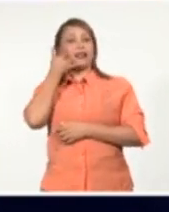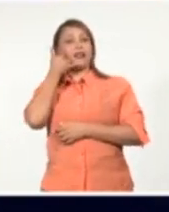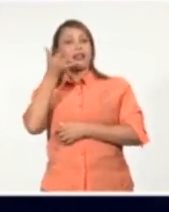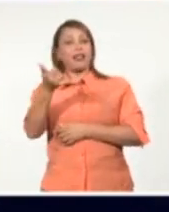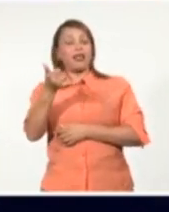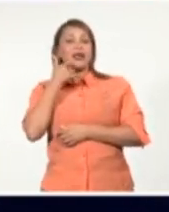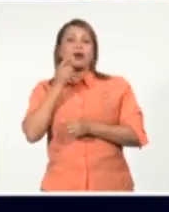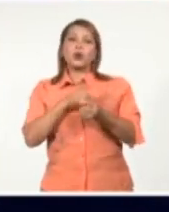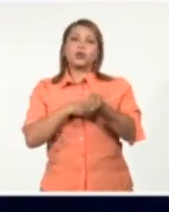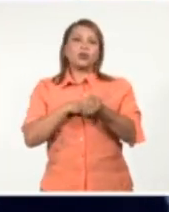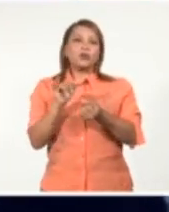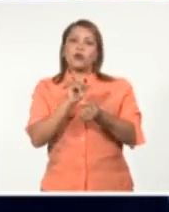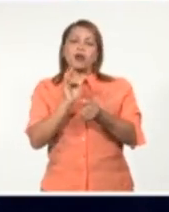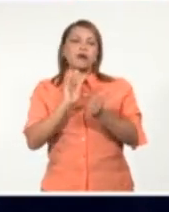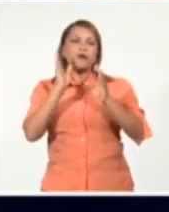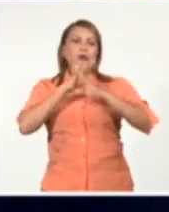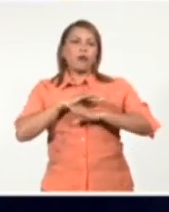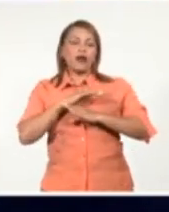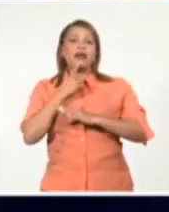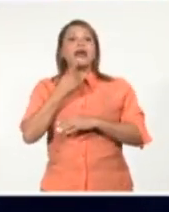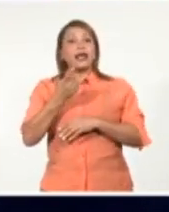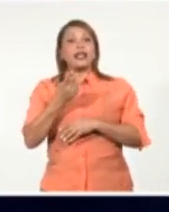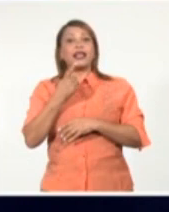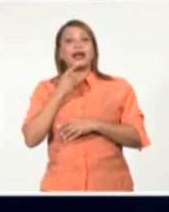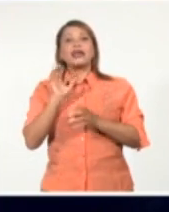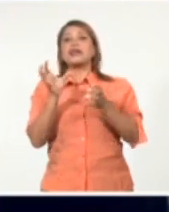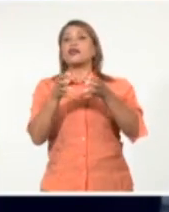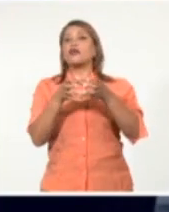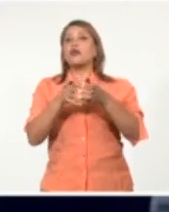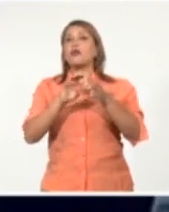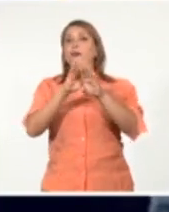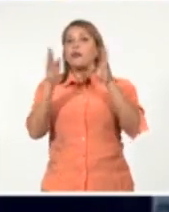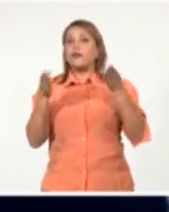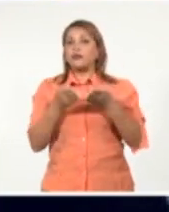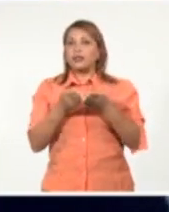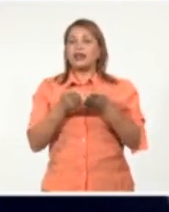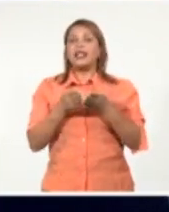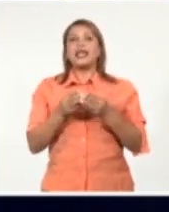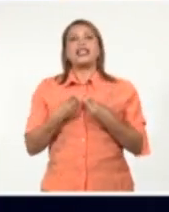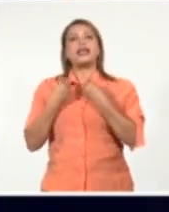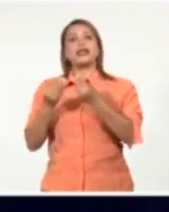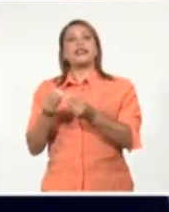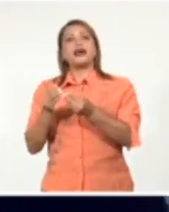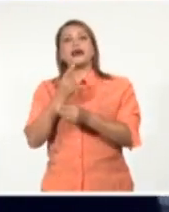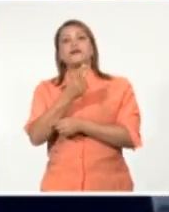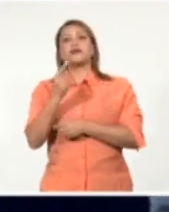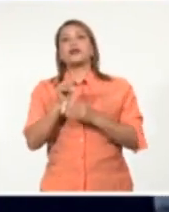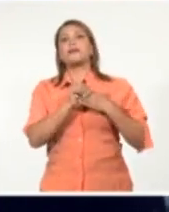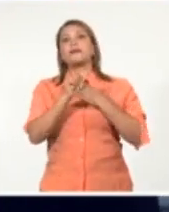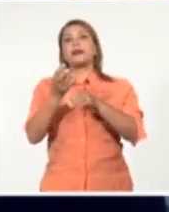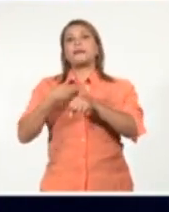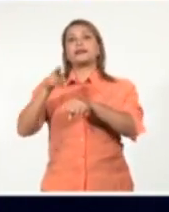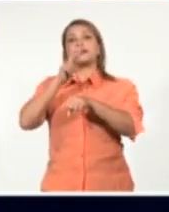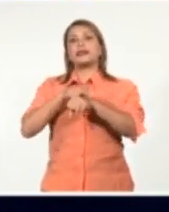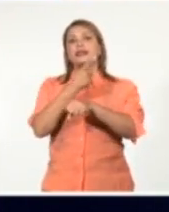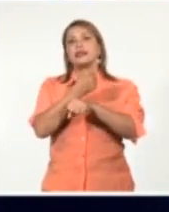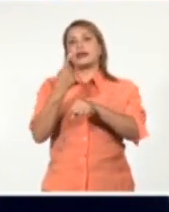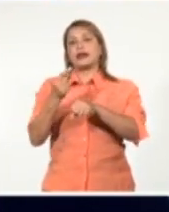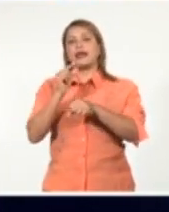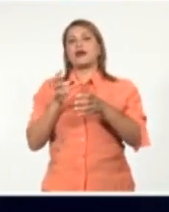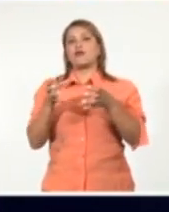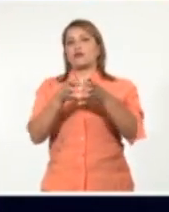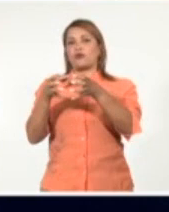costumbres no son las nuestras Por supuesto que la confederación mundial le pone a cada delegación un representante y en el caso de Cuba